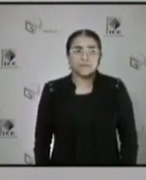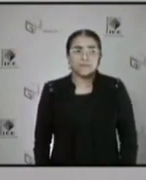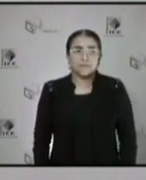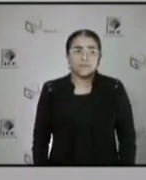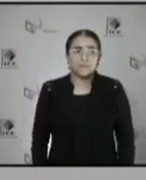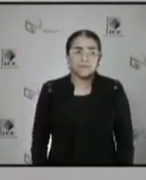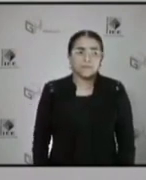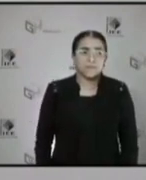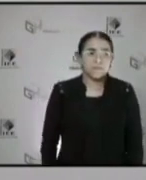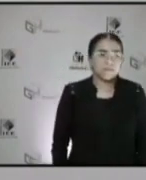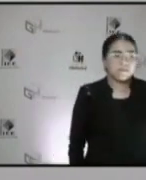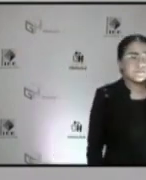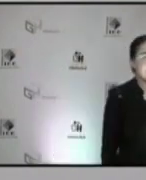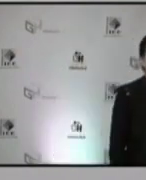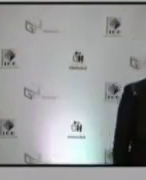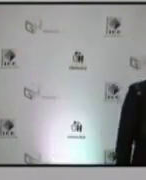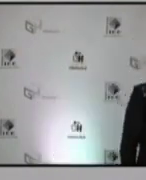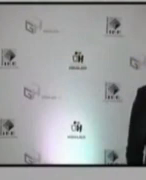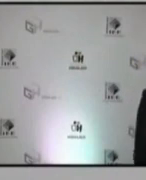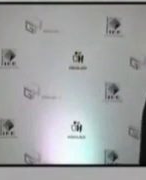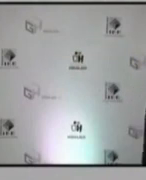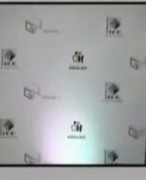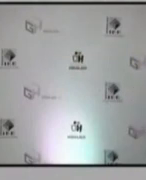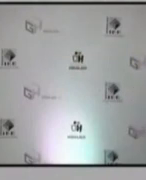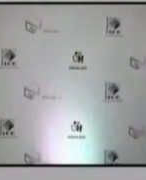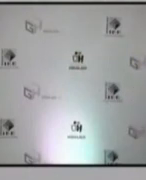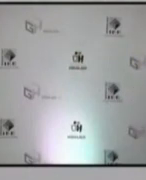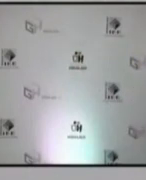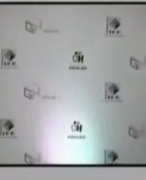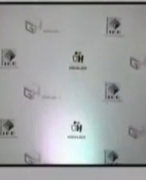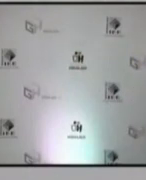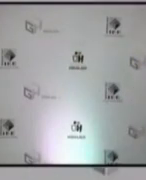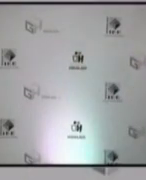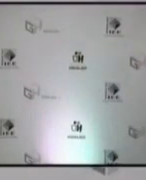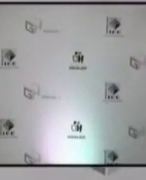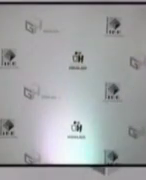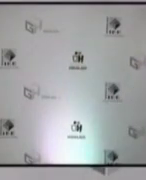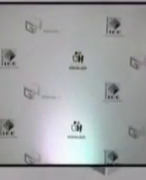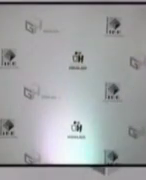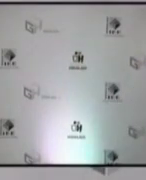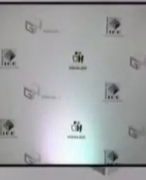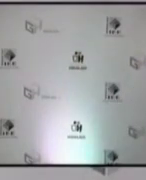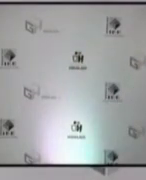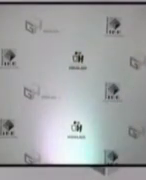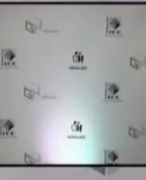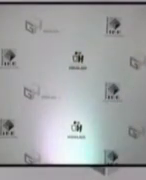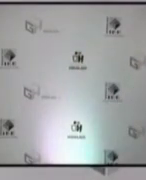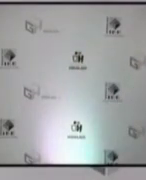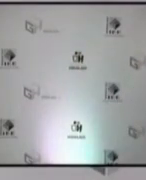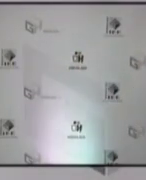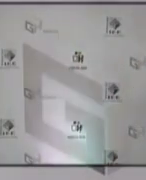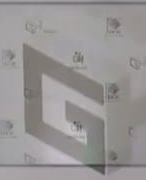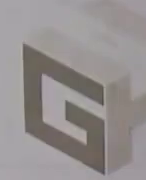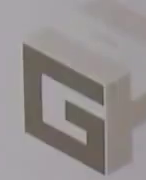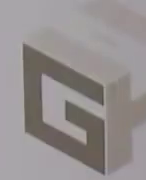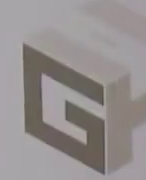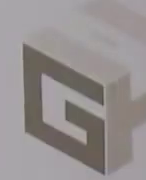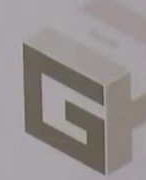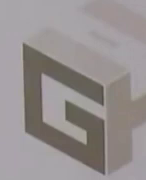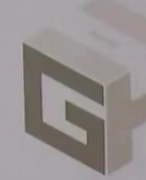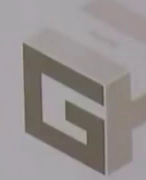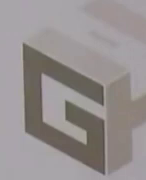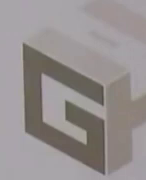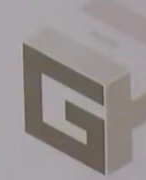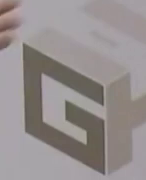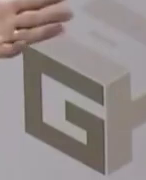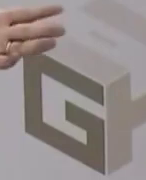las daré. ¿Quieren tomar la palabra, candidata? Julio, ahora resulta que además de flojo, misógino, eres un